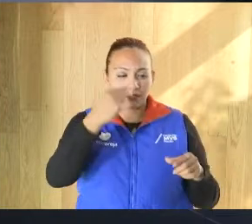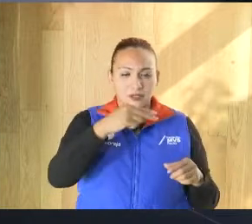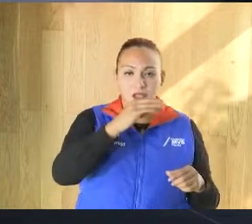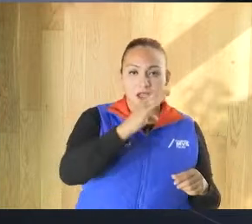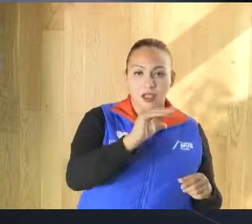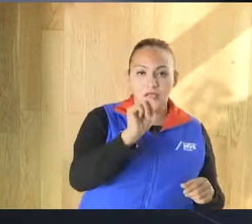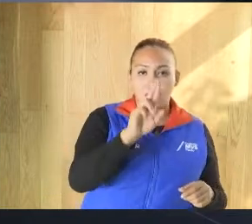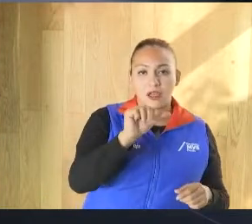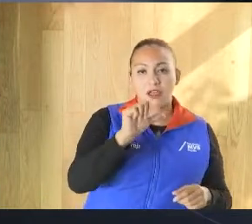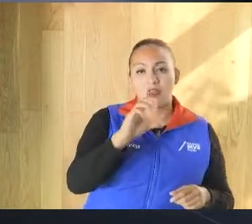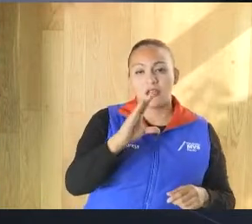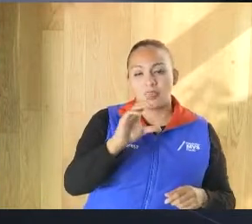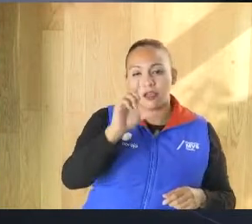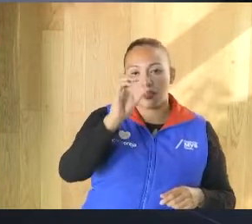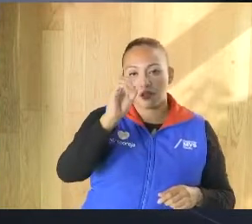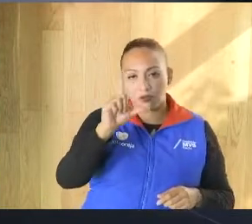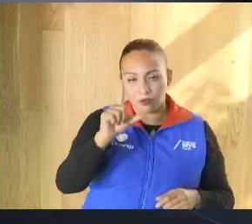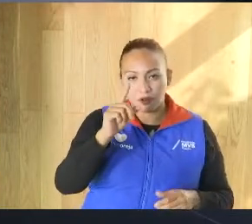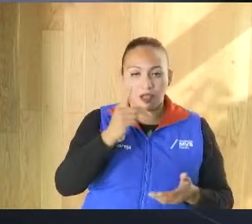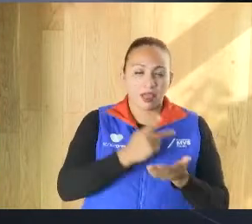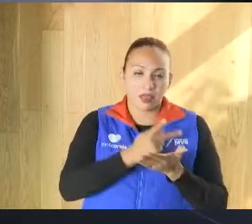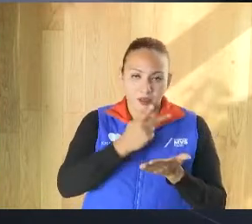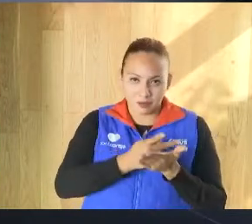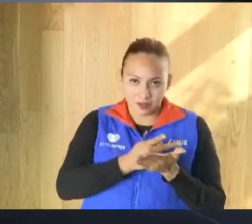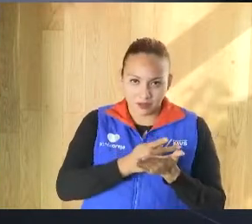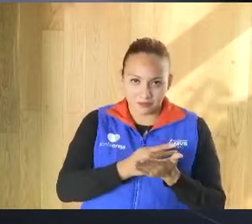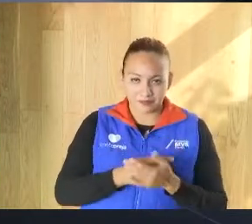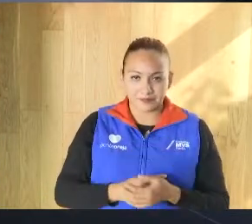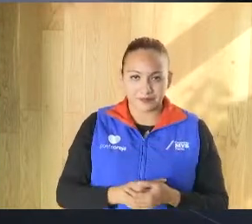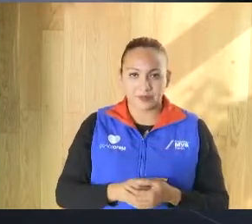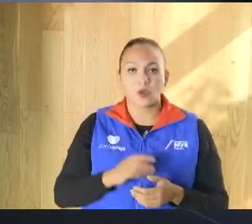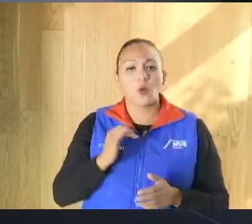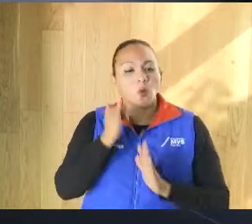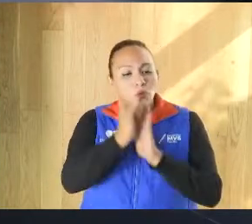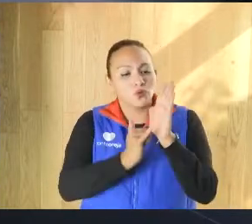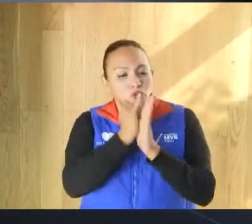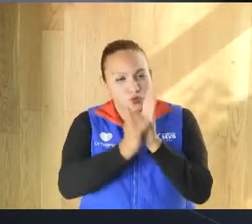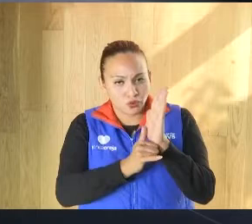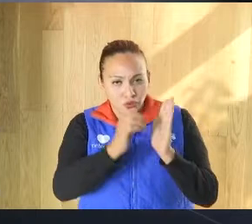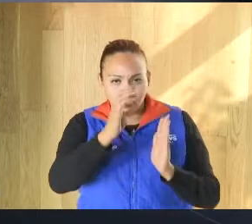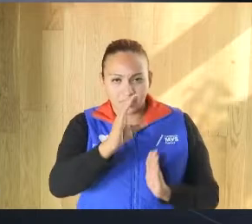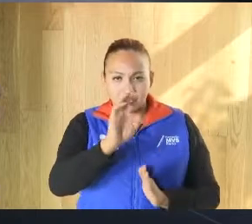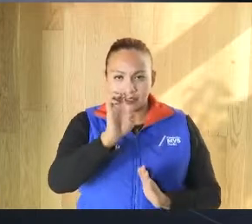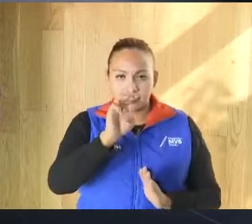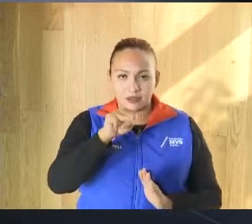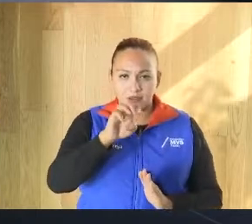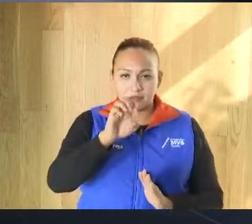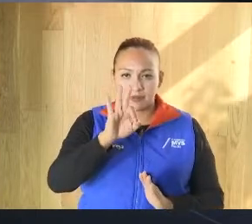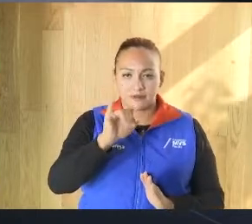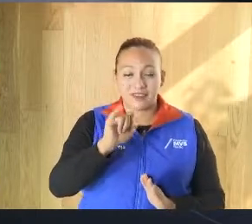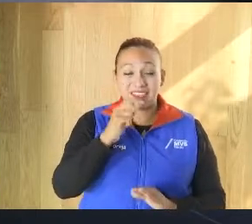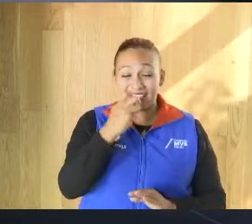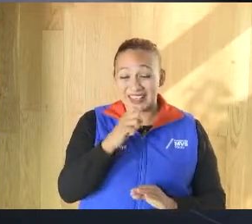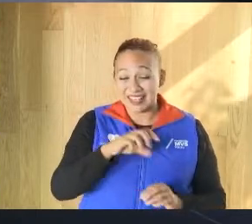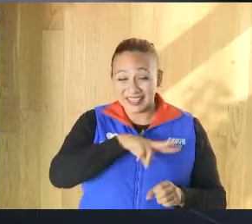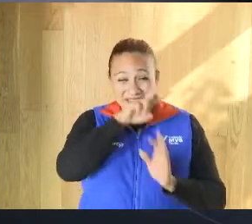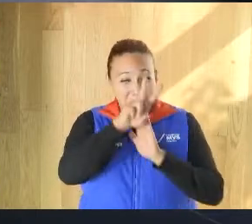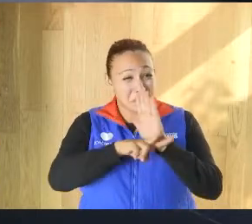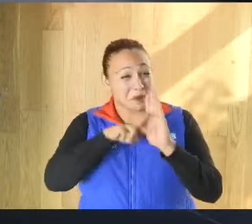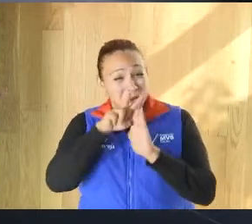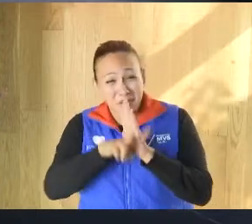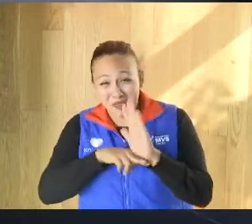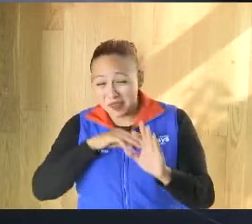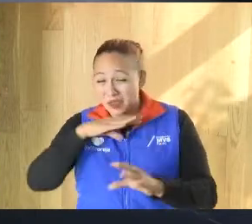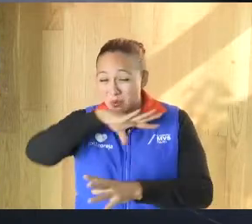Plata y también estarán en nuestras redes sociales, en el canal de YouTube del CEMEFI, etcétera. Exacto, todos los materiales, incluso toda